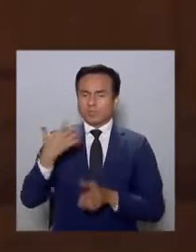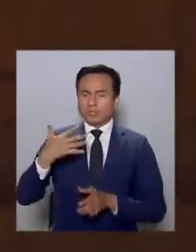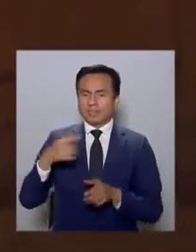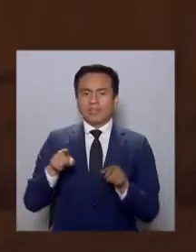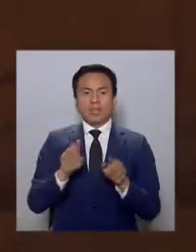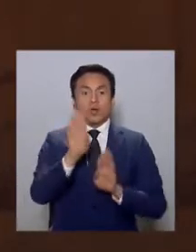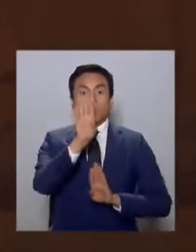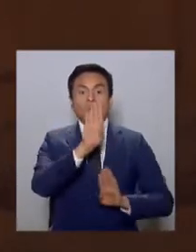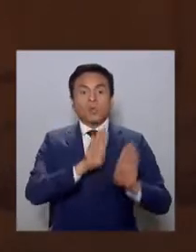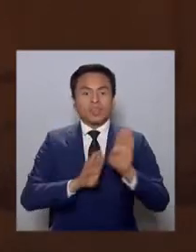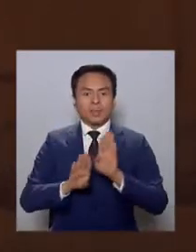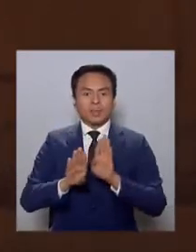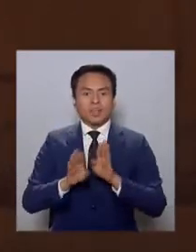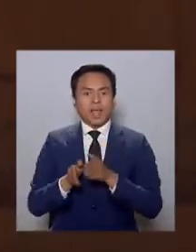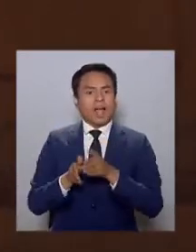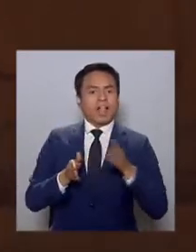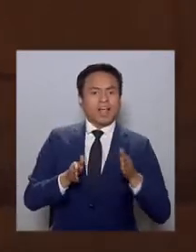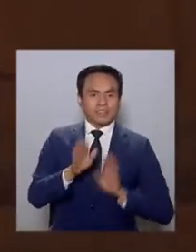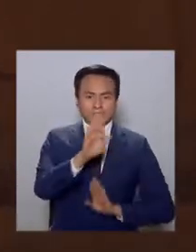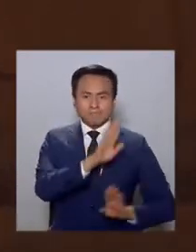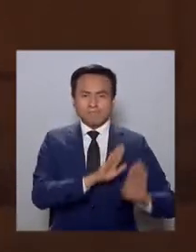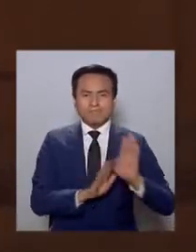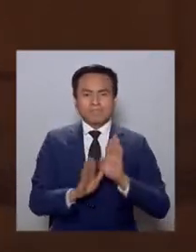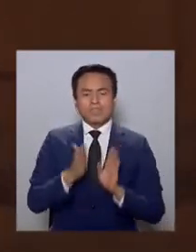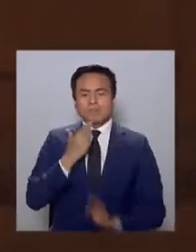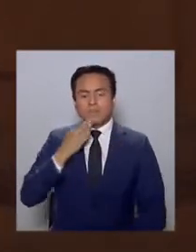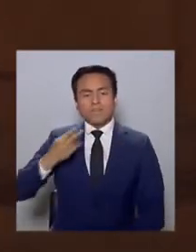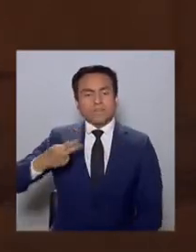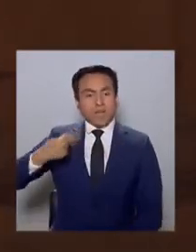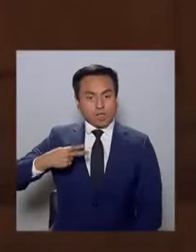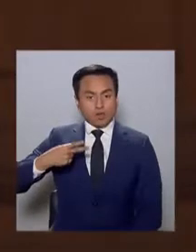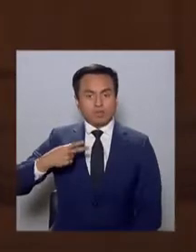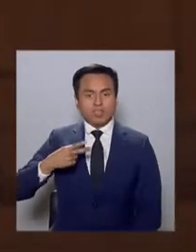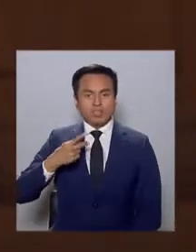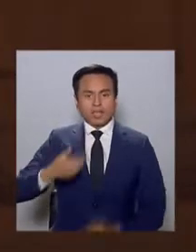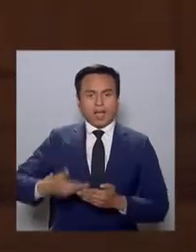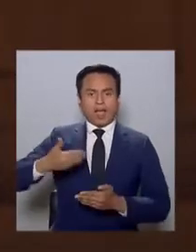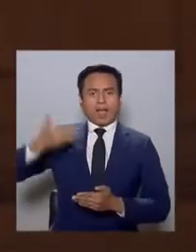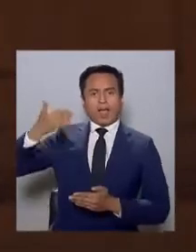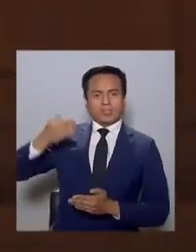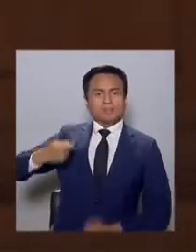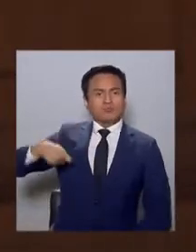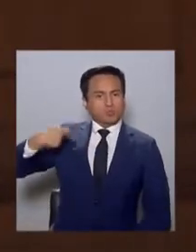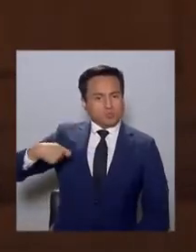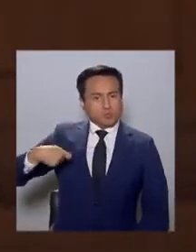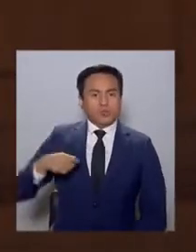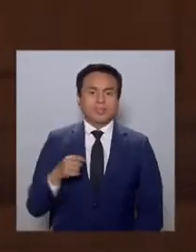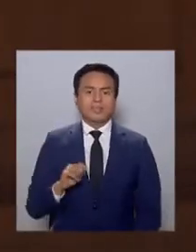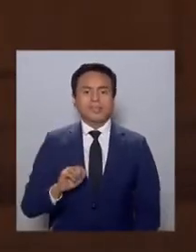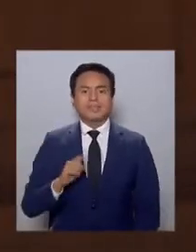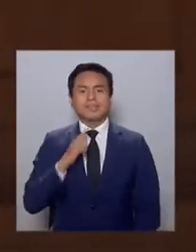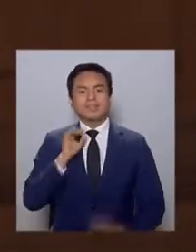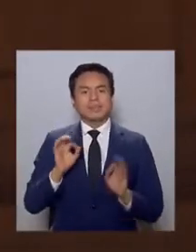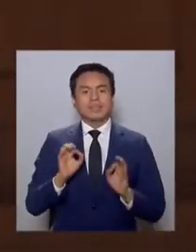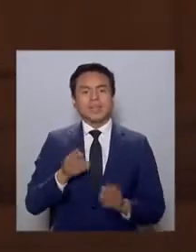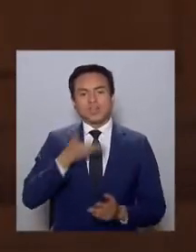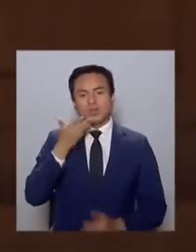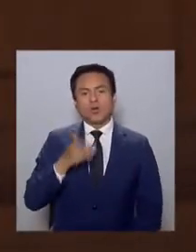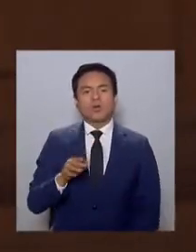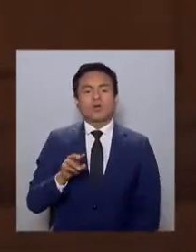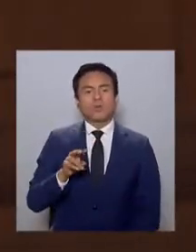de cuidar a quienes están al lado y del valor de quienes nos precedieron. A esta quinta le cantó